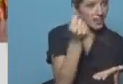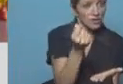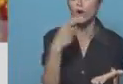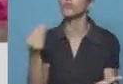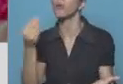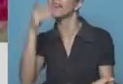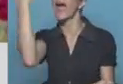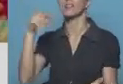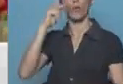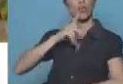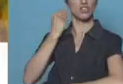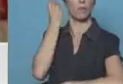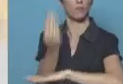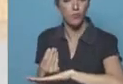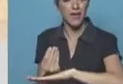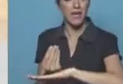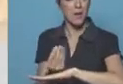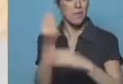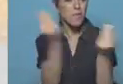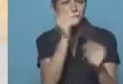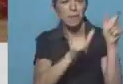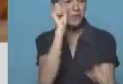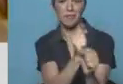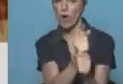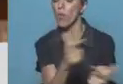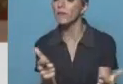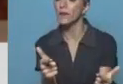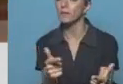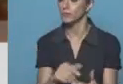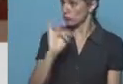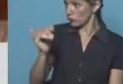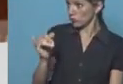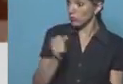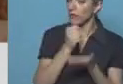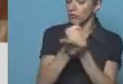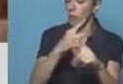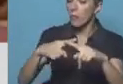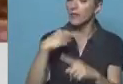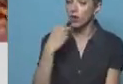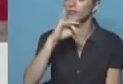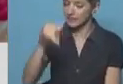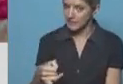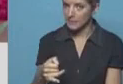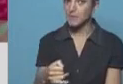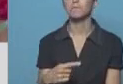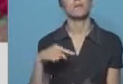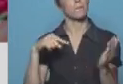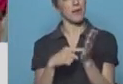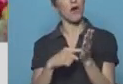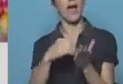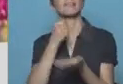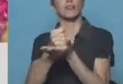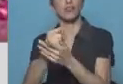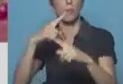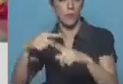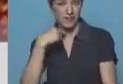con el 25% de desocupados? Y tenía... Y tenía sí, la asignación universal por hijo, pero la asignación universal por hijo con una devaluación te